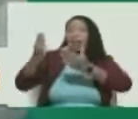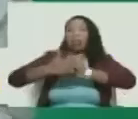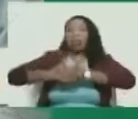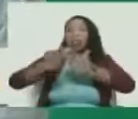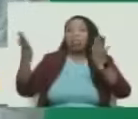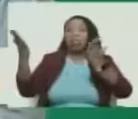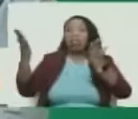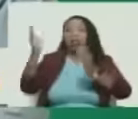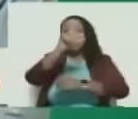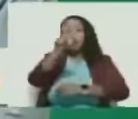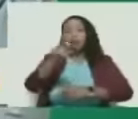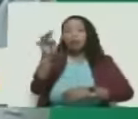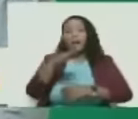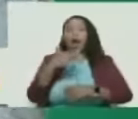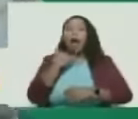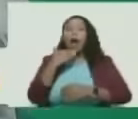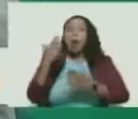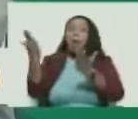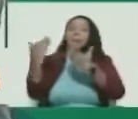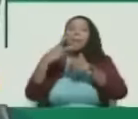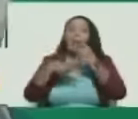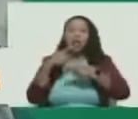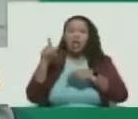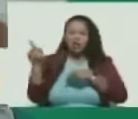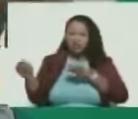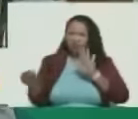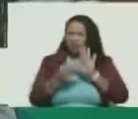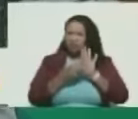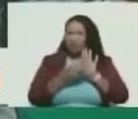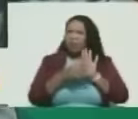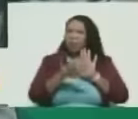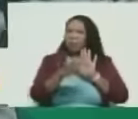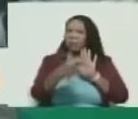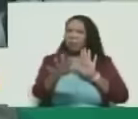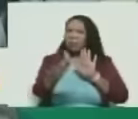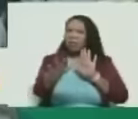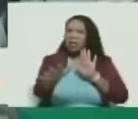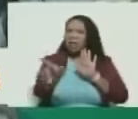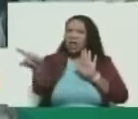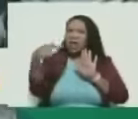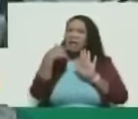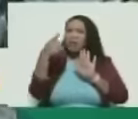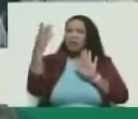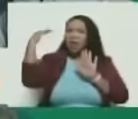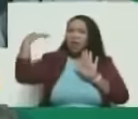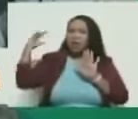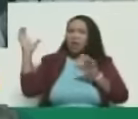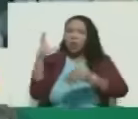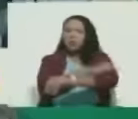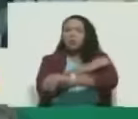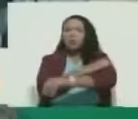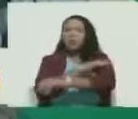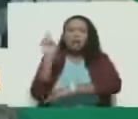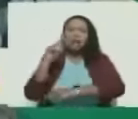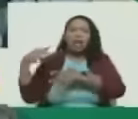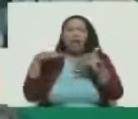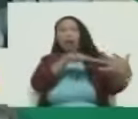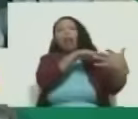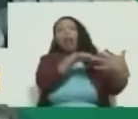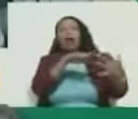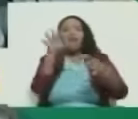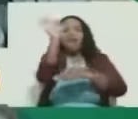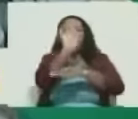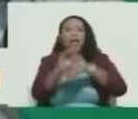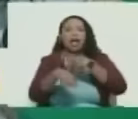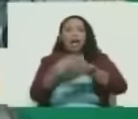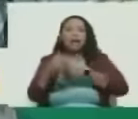cambio de algún tipo de apoyo político. Es una posición parecida a la que tuvo la oligarquía venezolana en la guerra federal cuando se da el laudo